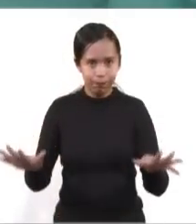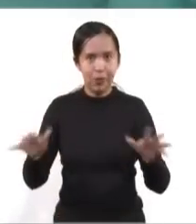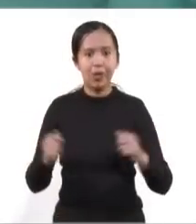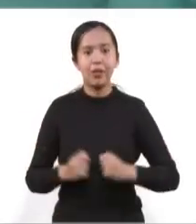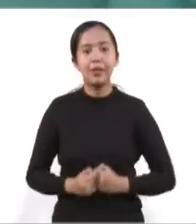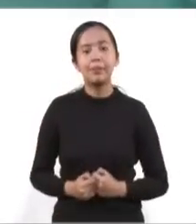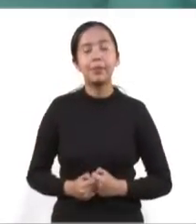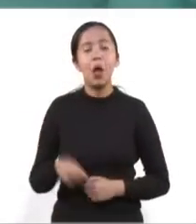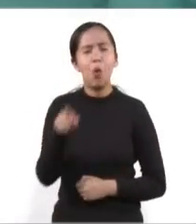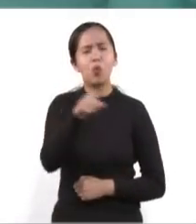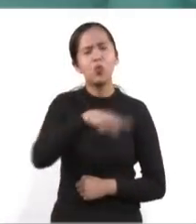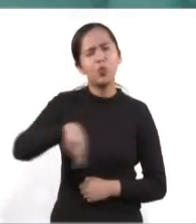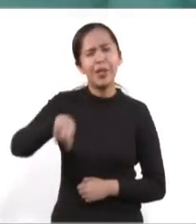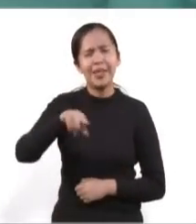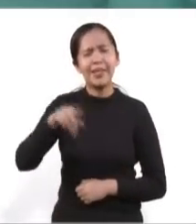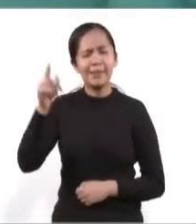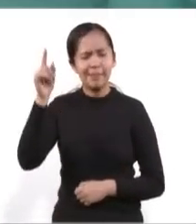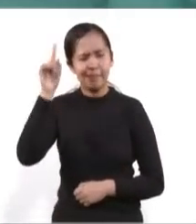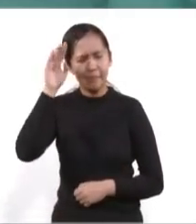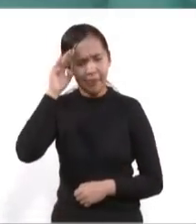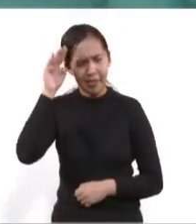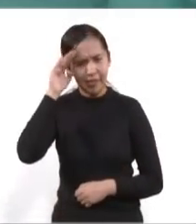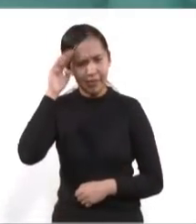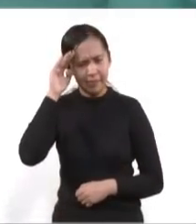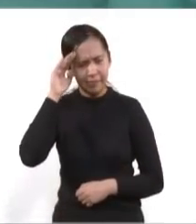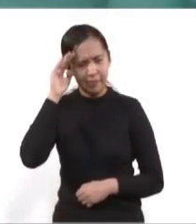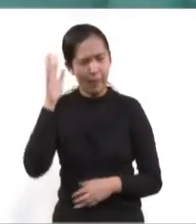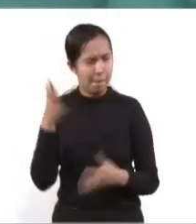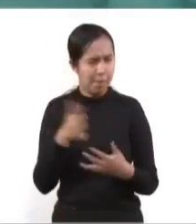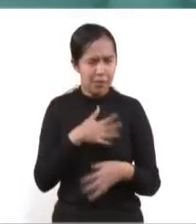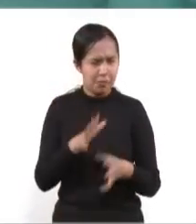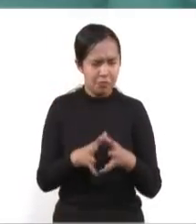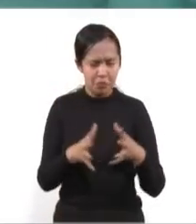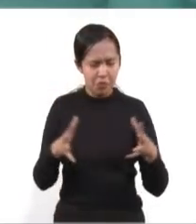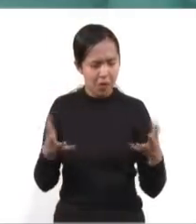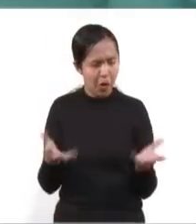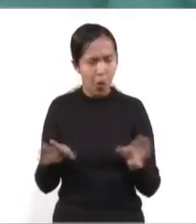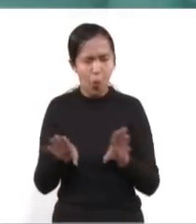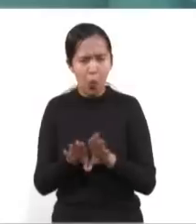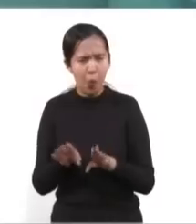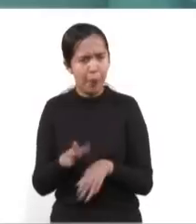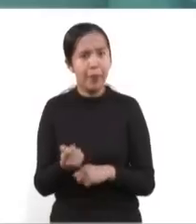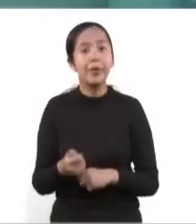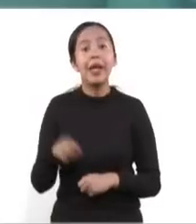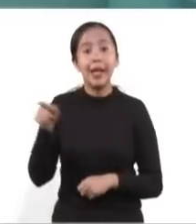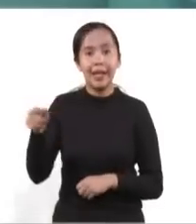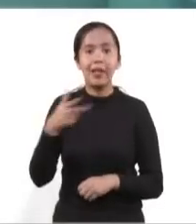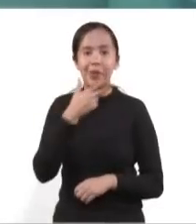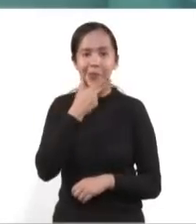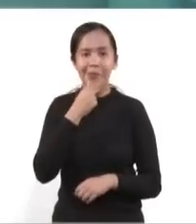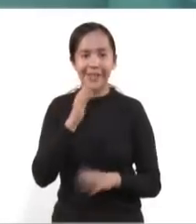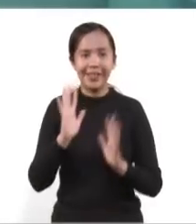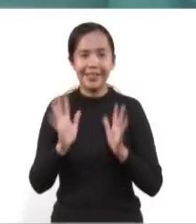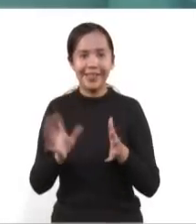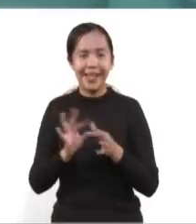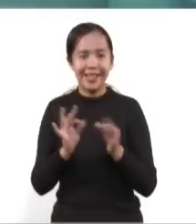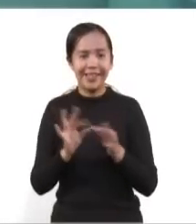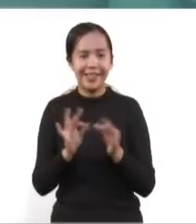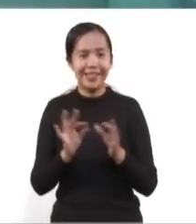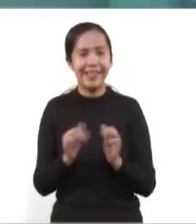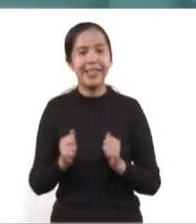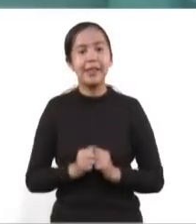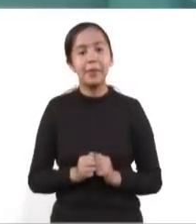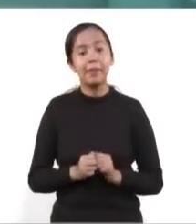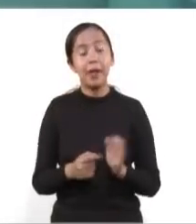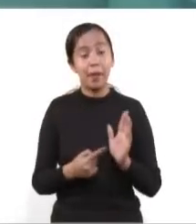dar idea de su dimensión, ya lo comentaba el ingeniero Nevares, la subestación eléctrica de Metro